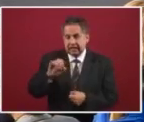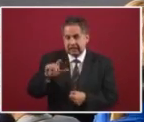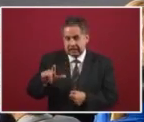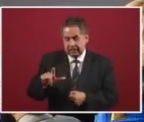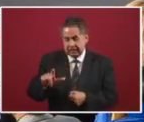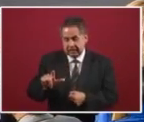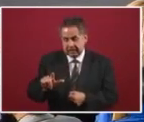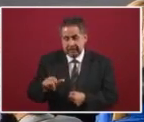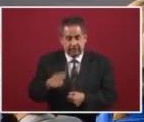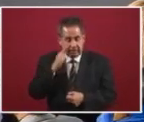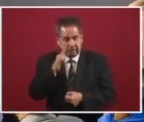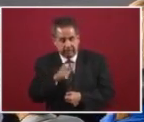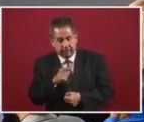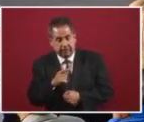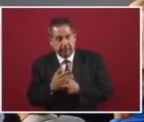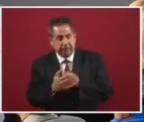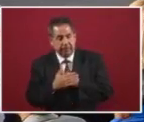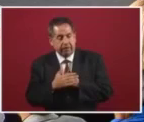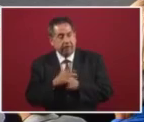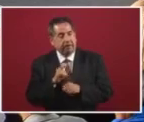Aquí se advierte